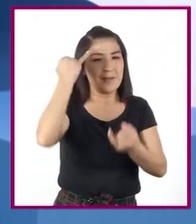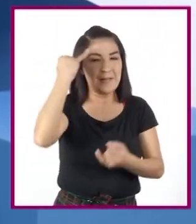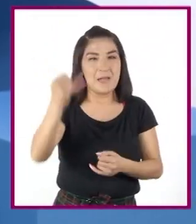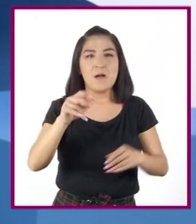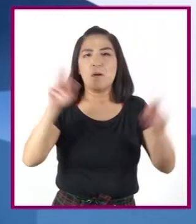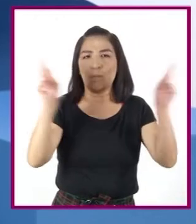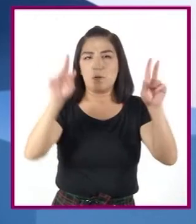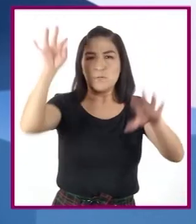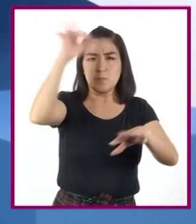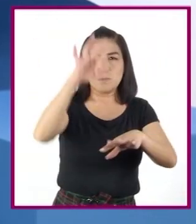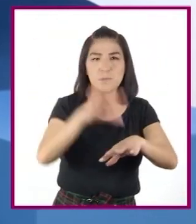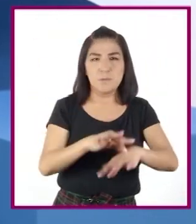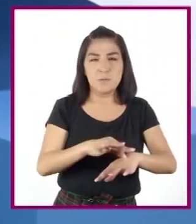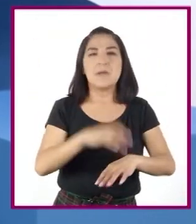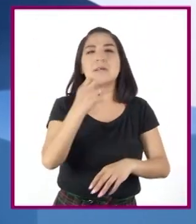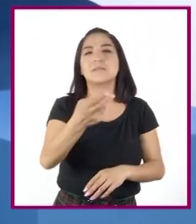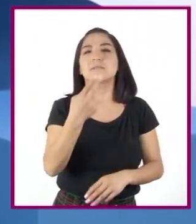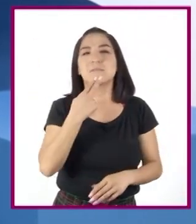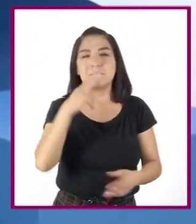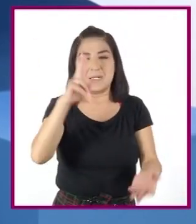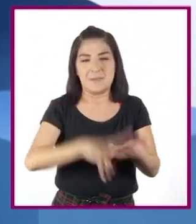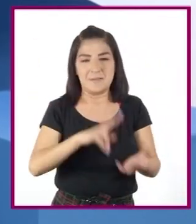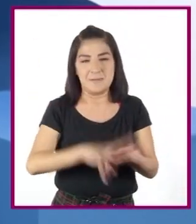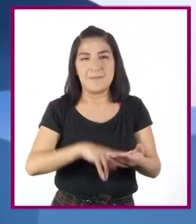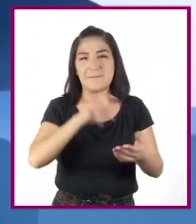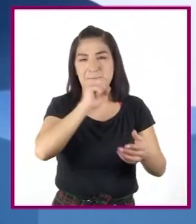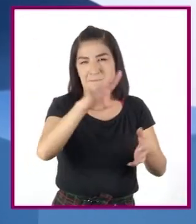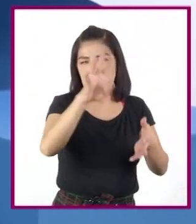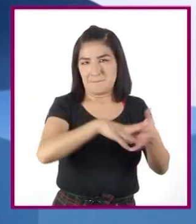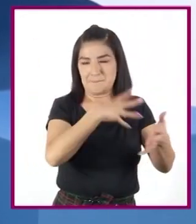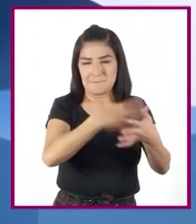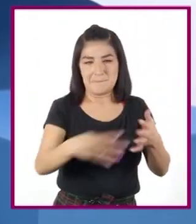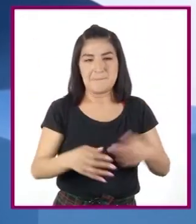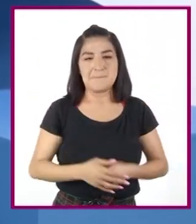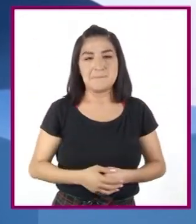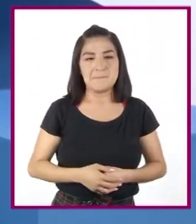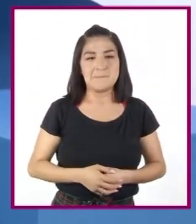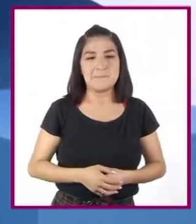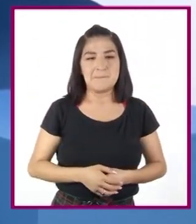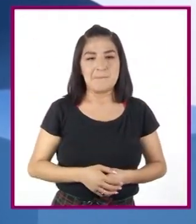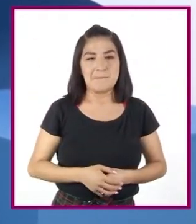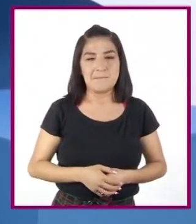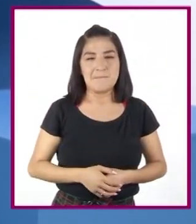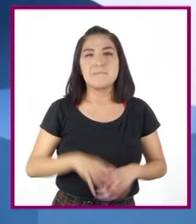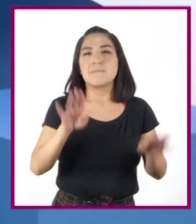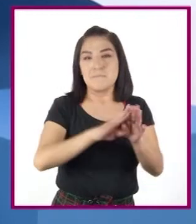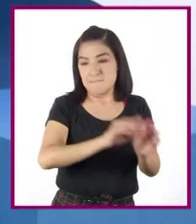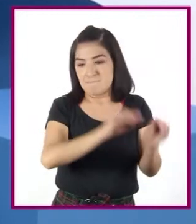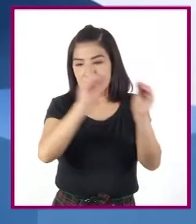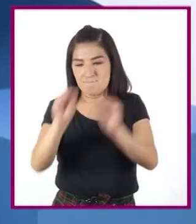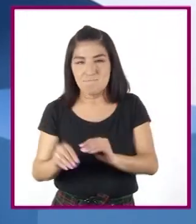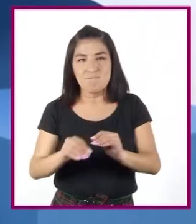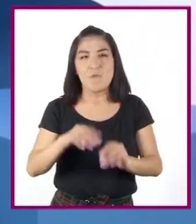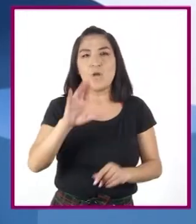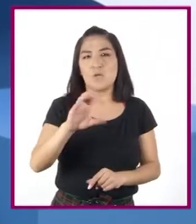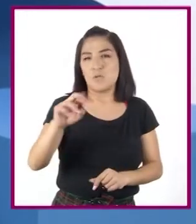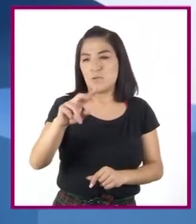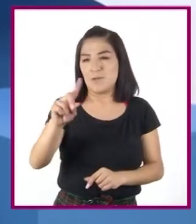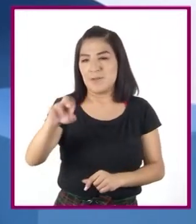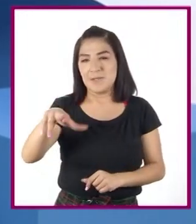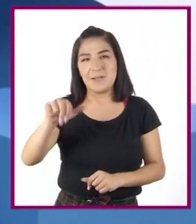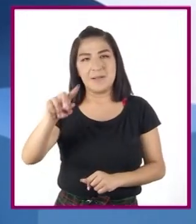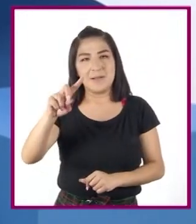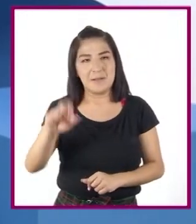mosca, utilizaremos los valores de la tabla y los tomaremos como coordenadas, los ubicaremos